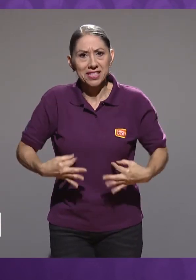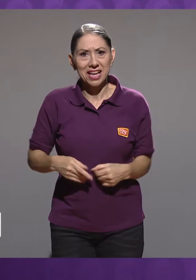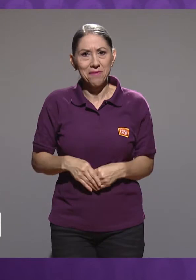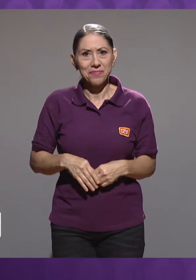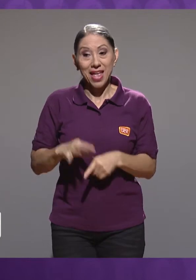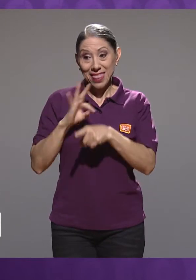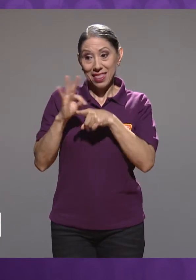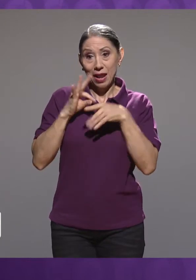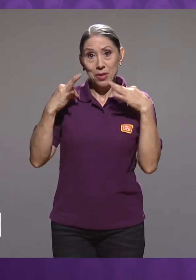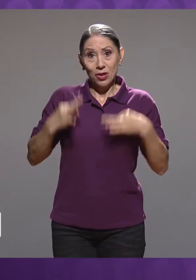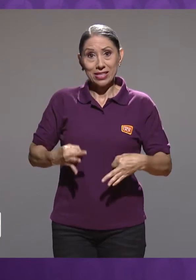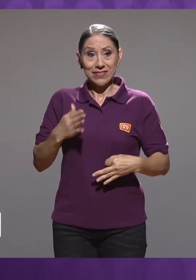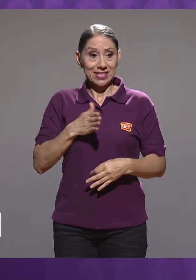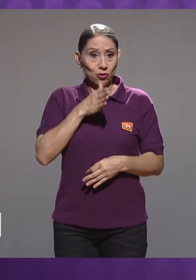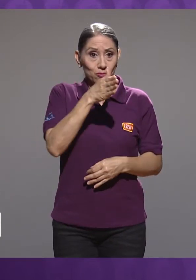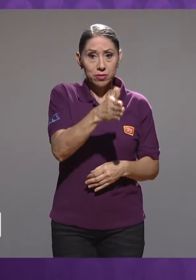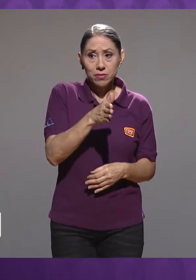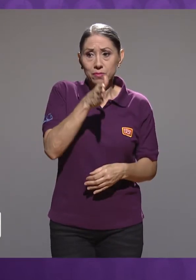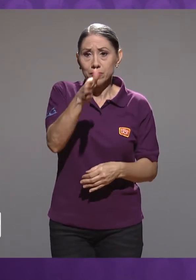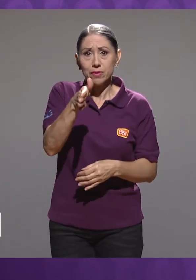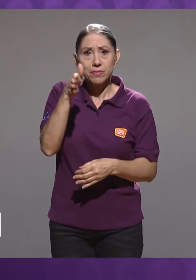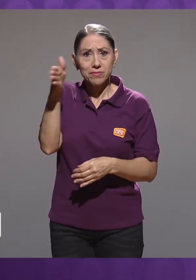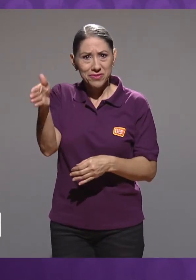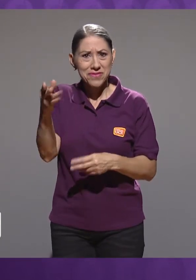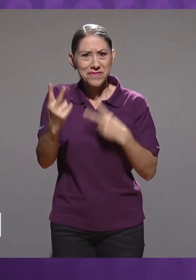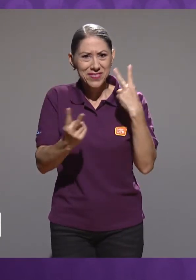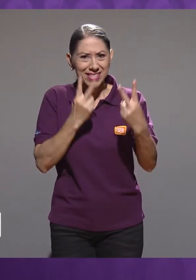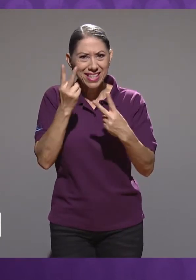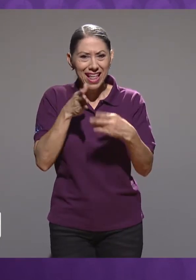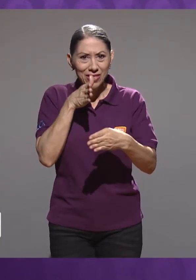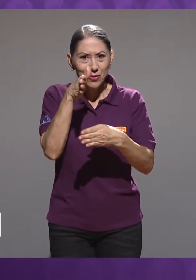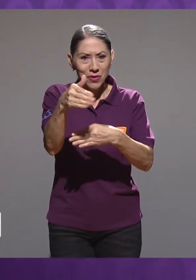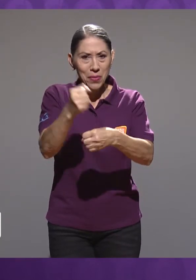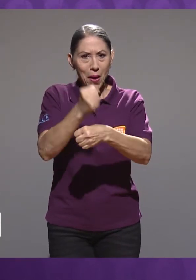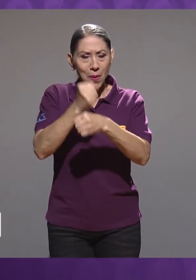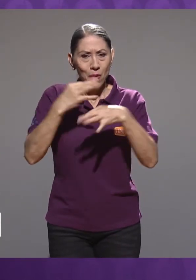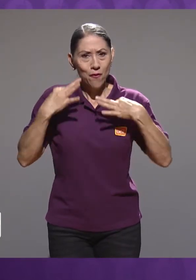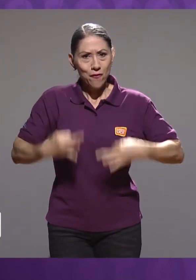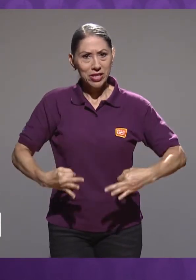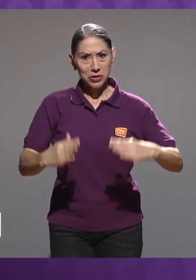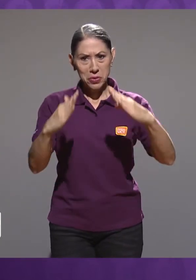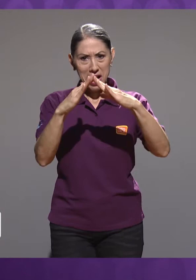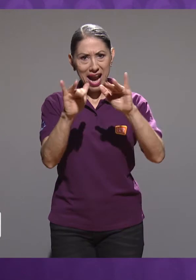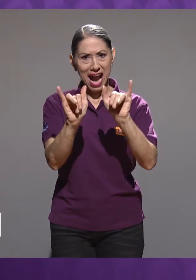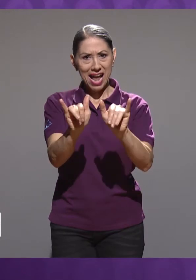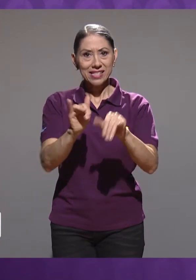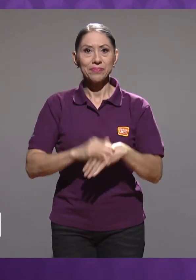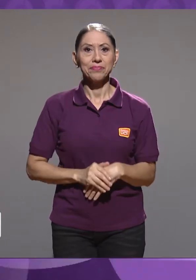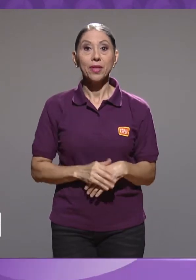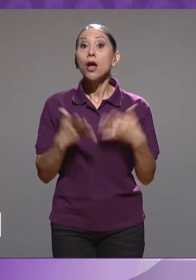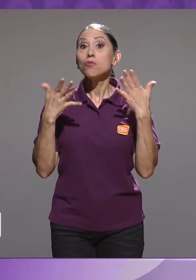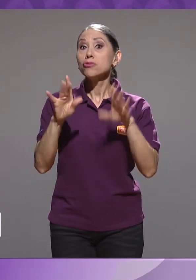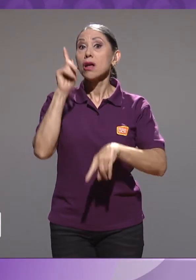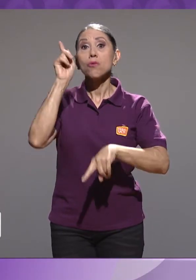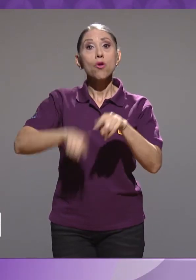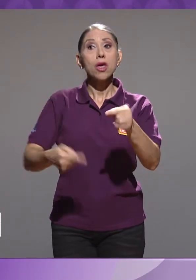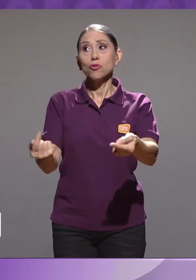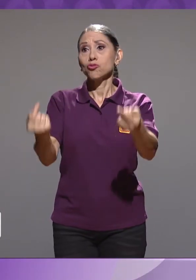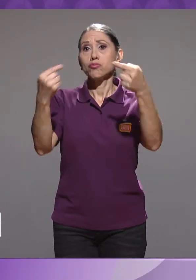física, visitándolos y haciendo trabajo físico en sus casas. Como ya no podíamos